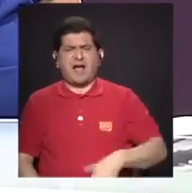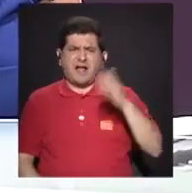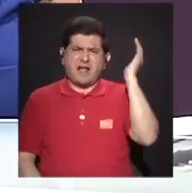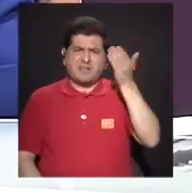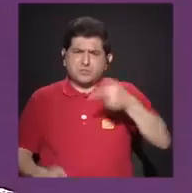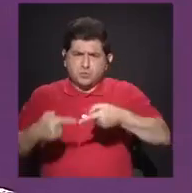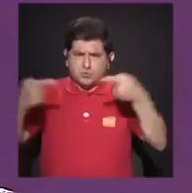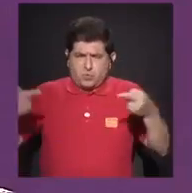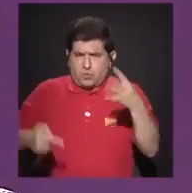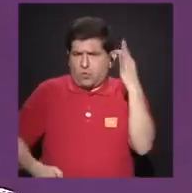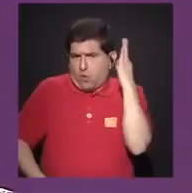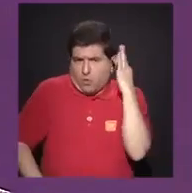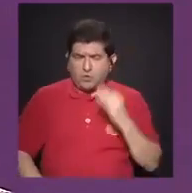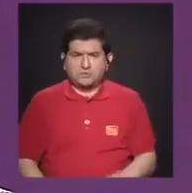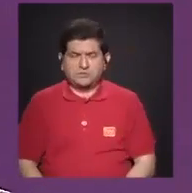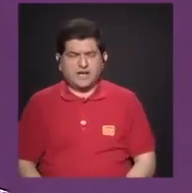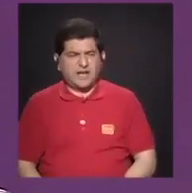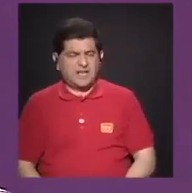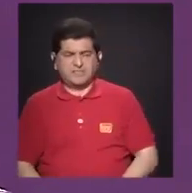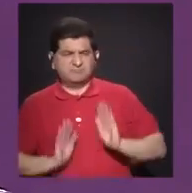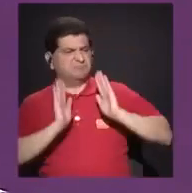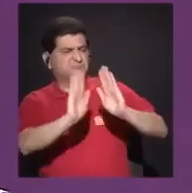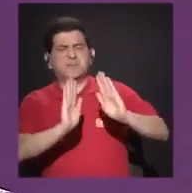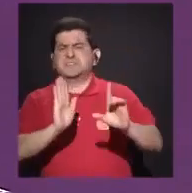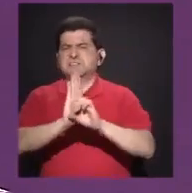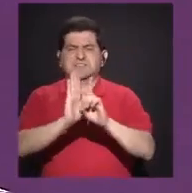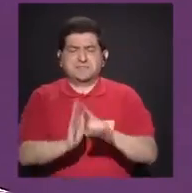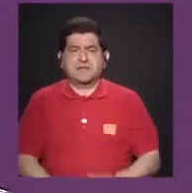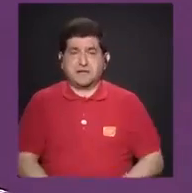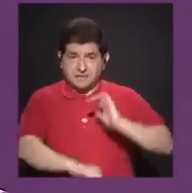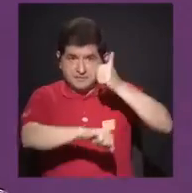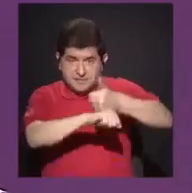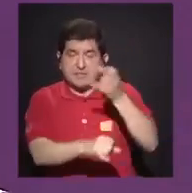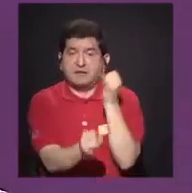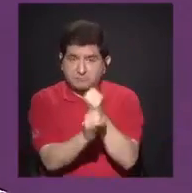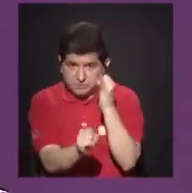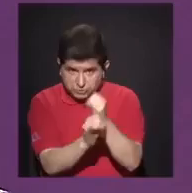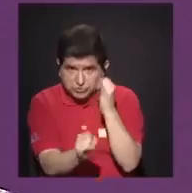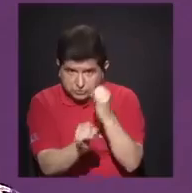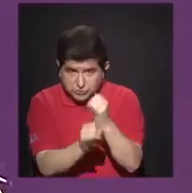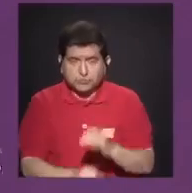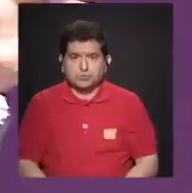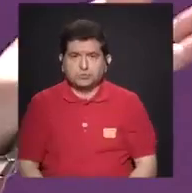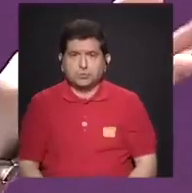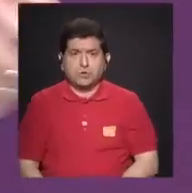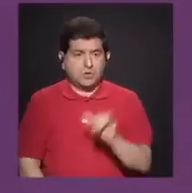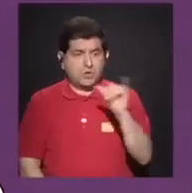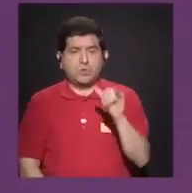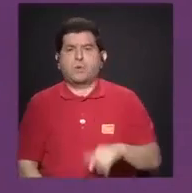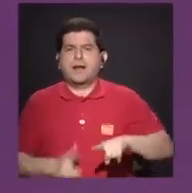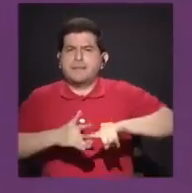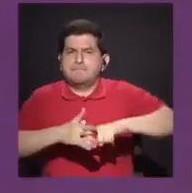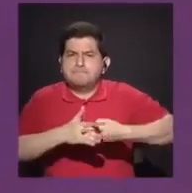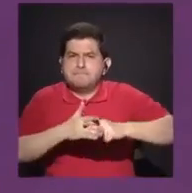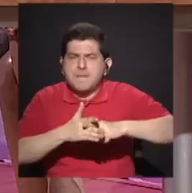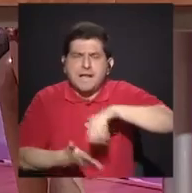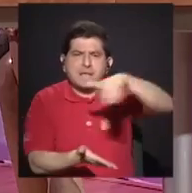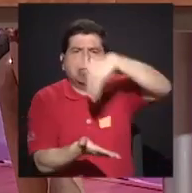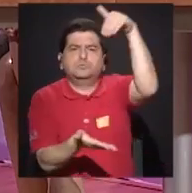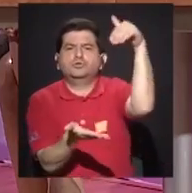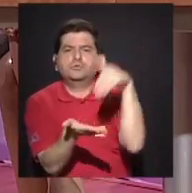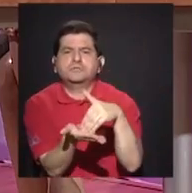ese reconocimiento de derechos que las mujeres tenemos, y por supuesto que se coloca en la figura de la institución, se constituye en el mecanismo que es